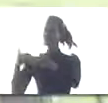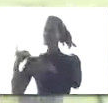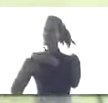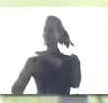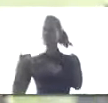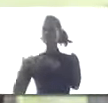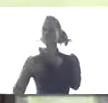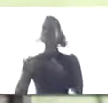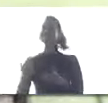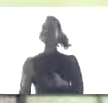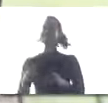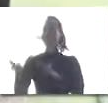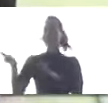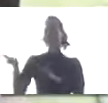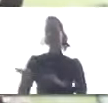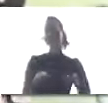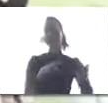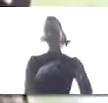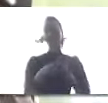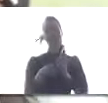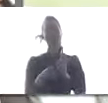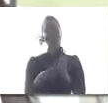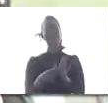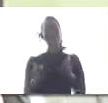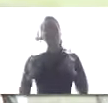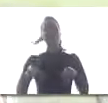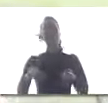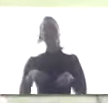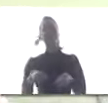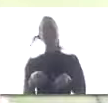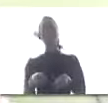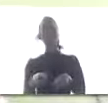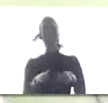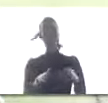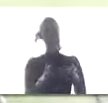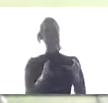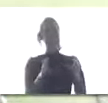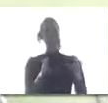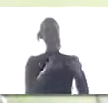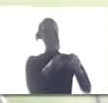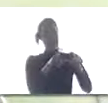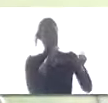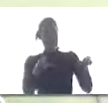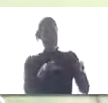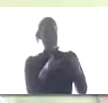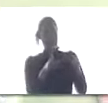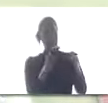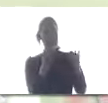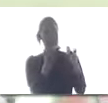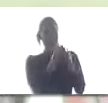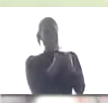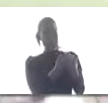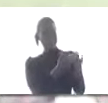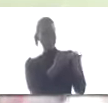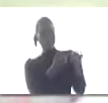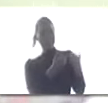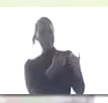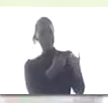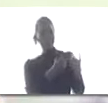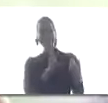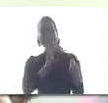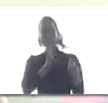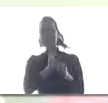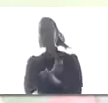acción está la unidad de búsqueda de personas dadas por desaparecidas, donde también tenemos unos compromisos con